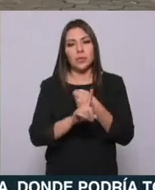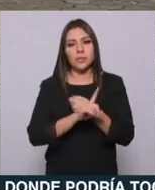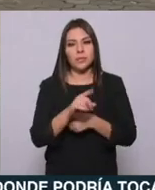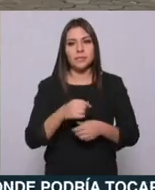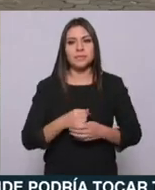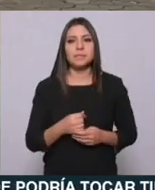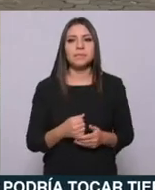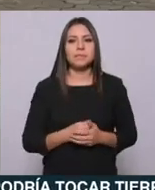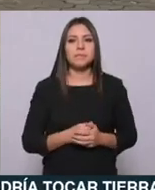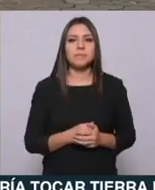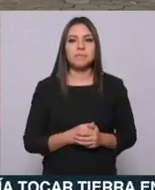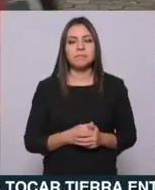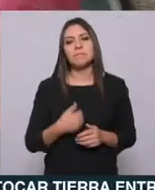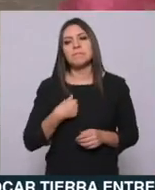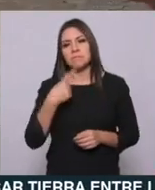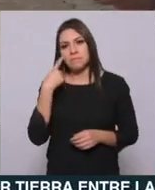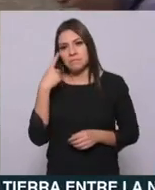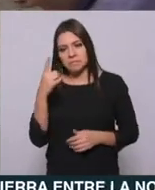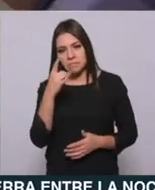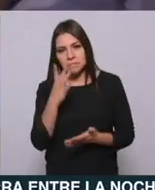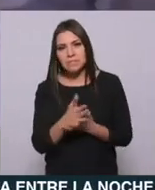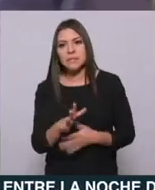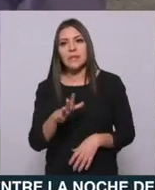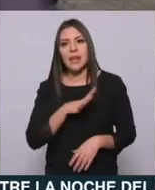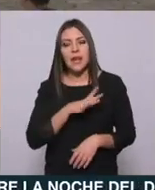hay un problema con la inseguridad,